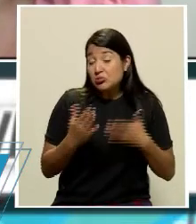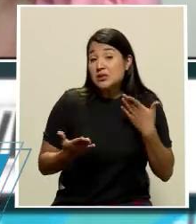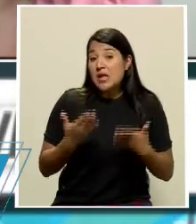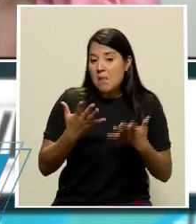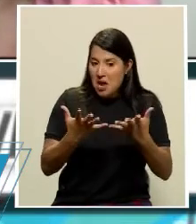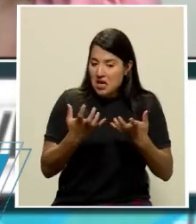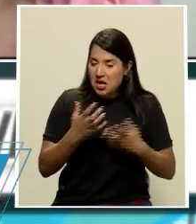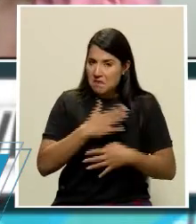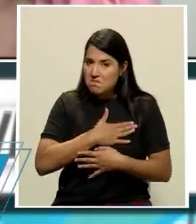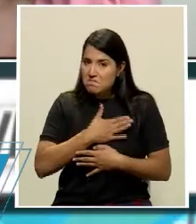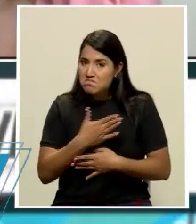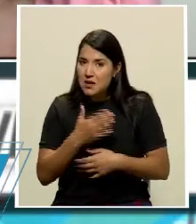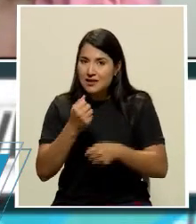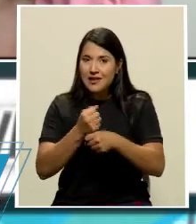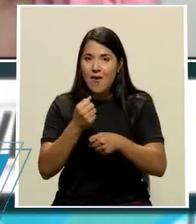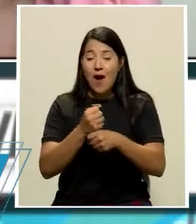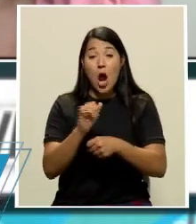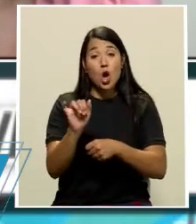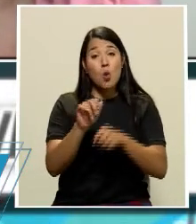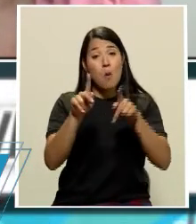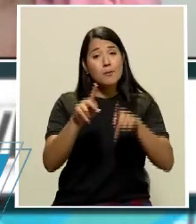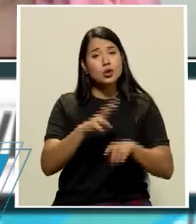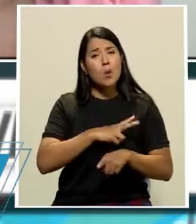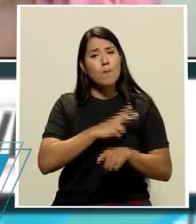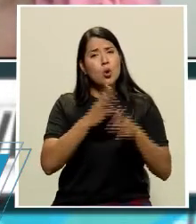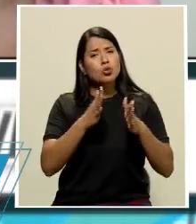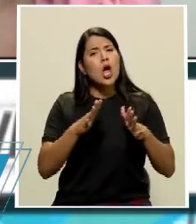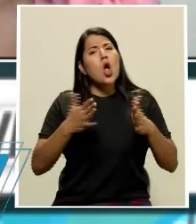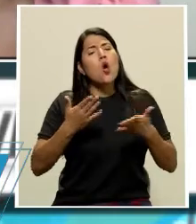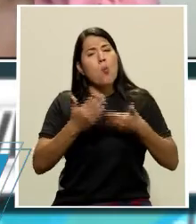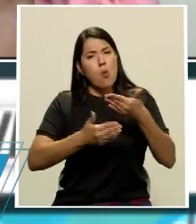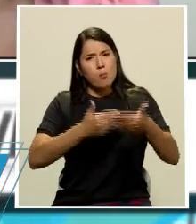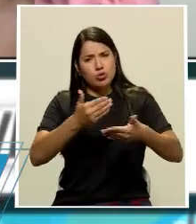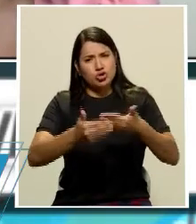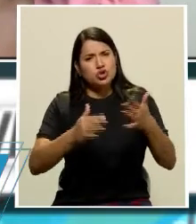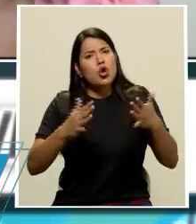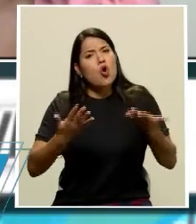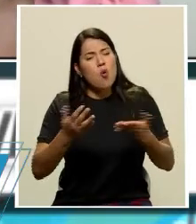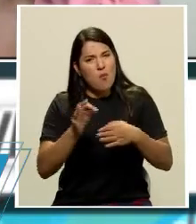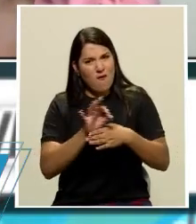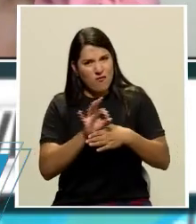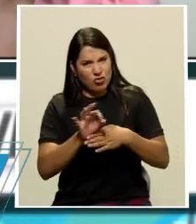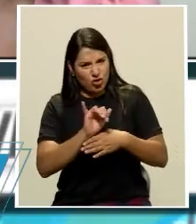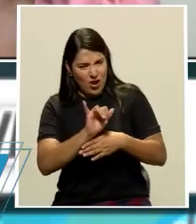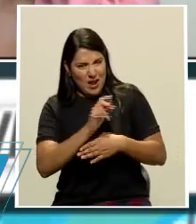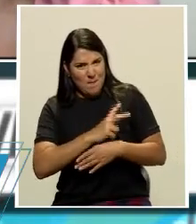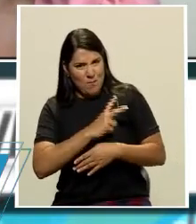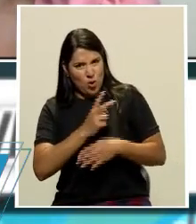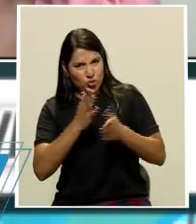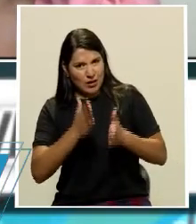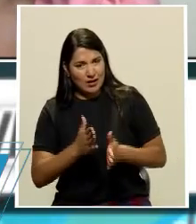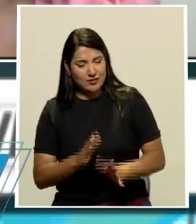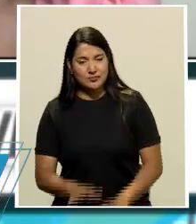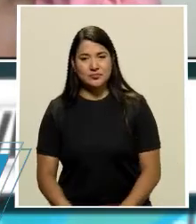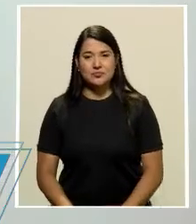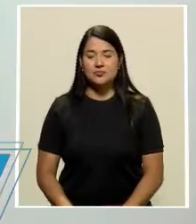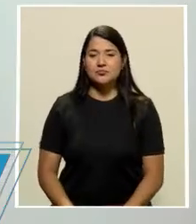ofrecerse, quiera trabajar como voluntariado. ¿Cómo es el proceso y cómo funciona el voluntariado del Banco de